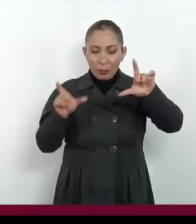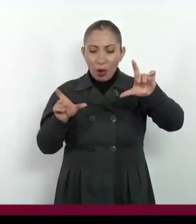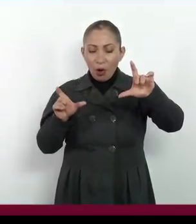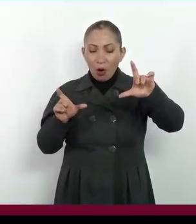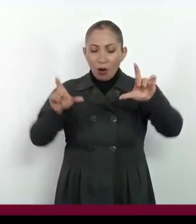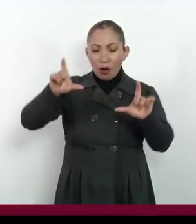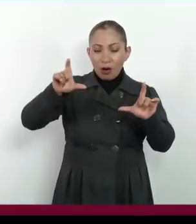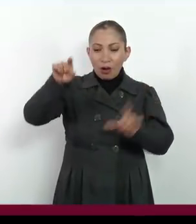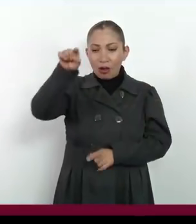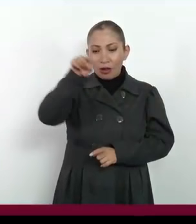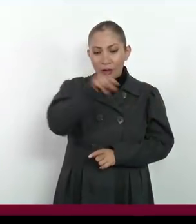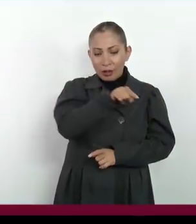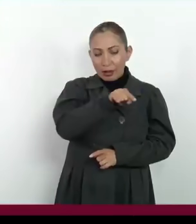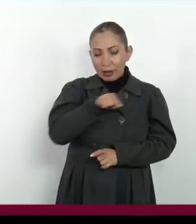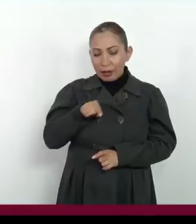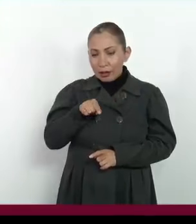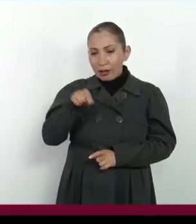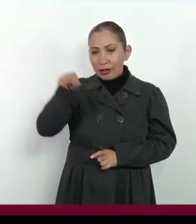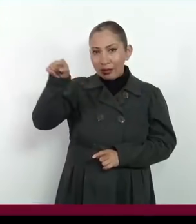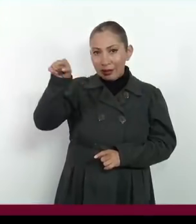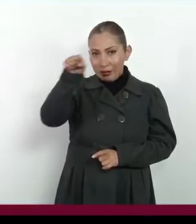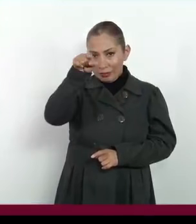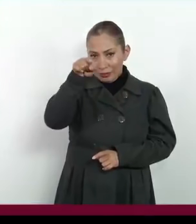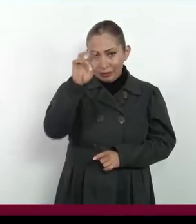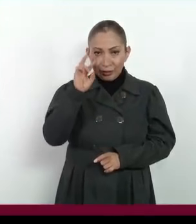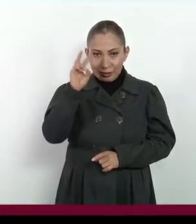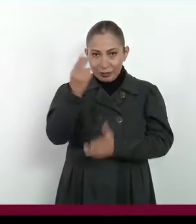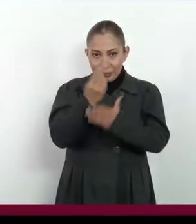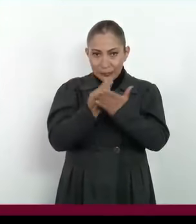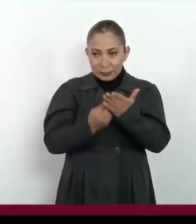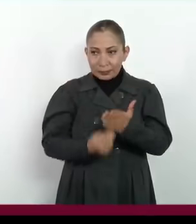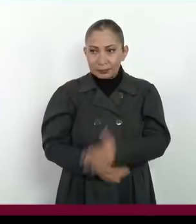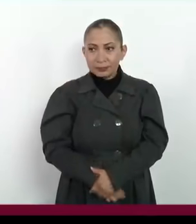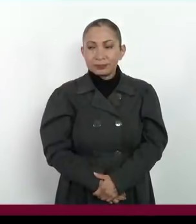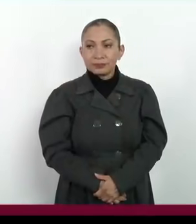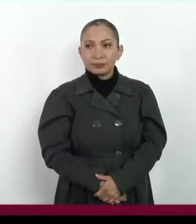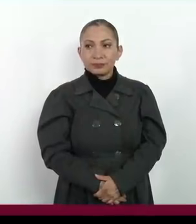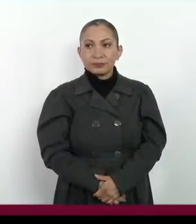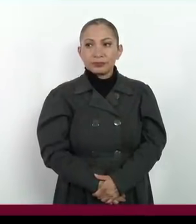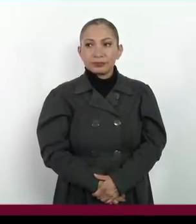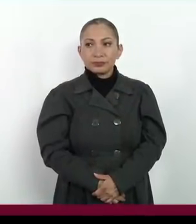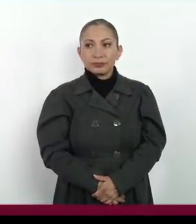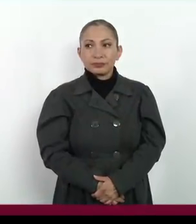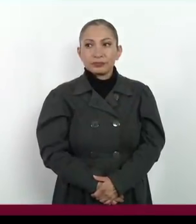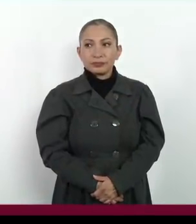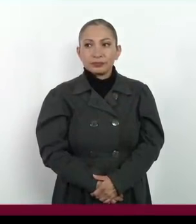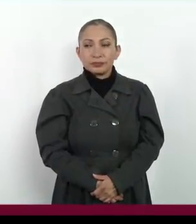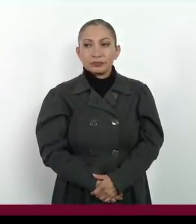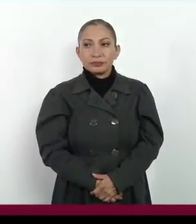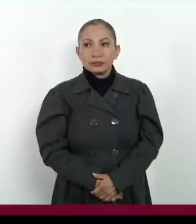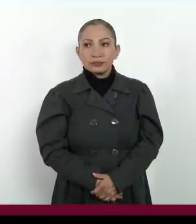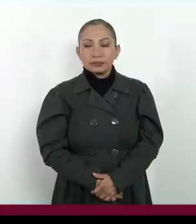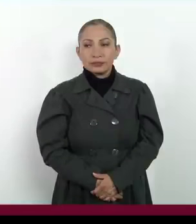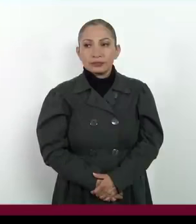rotamos un poco. ¿Ok? Y ahora terminamos el dibujo. Esto pasa por acá atrás.